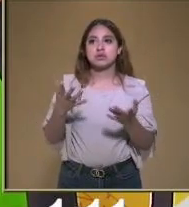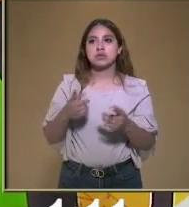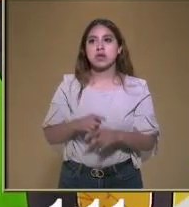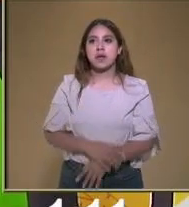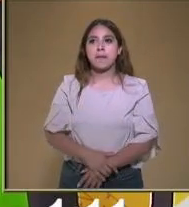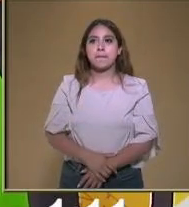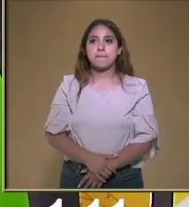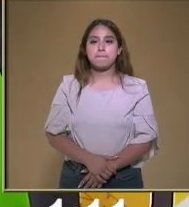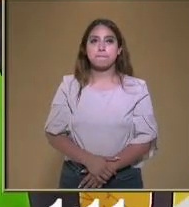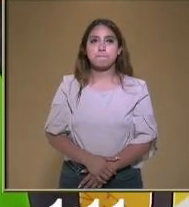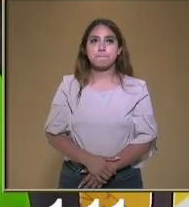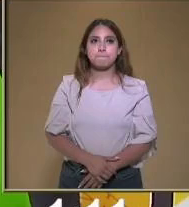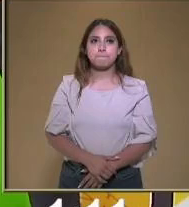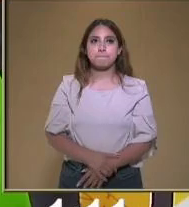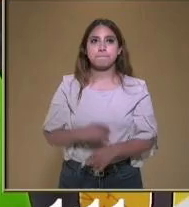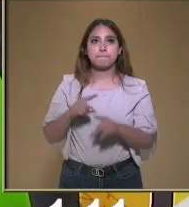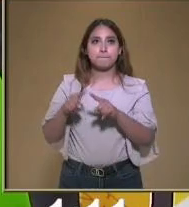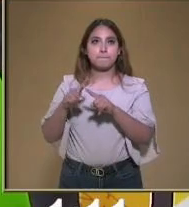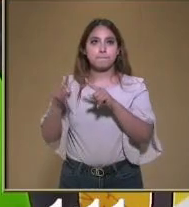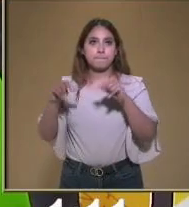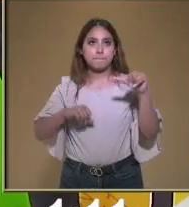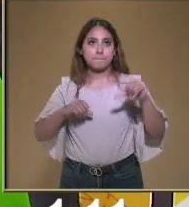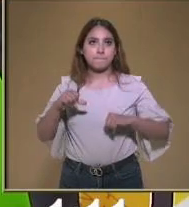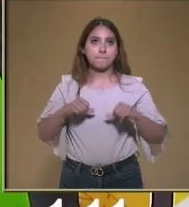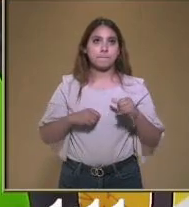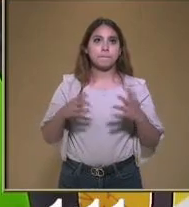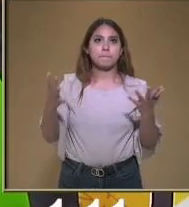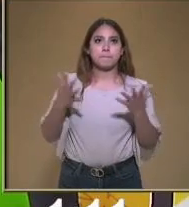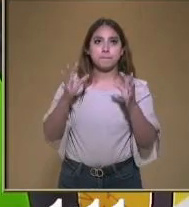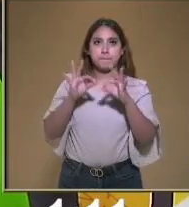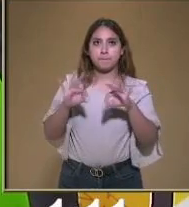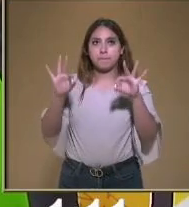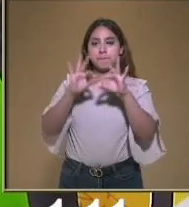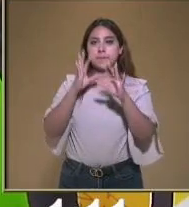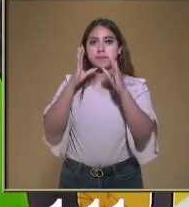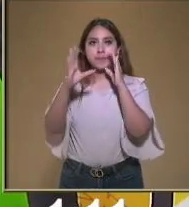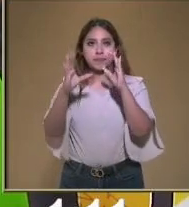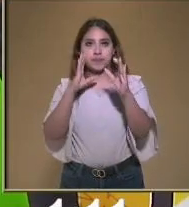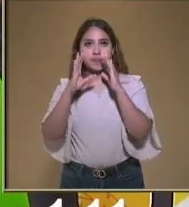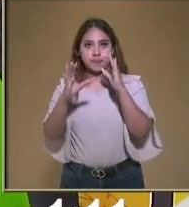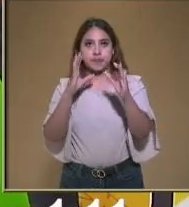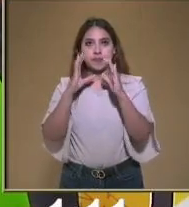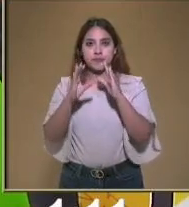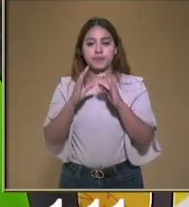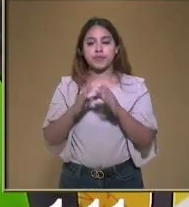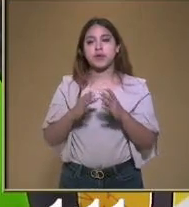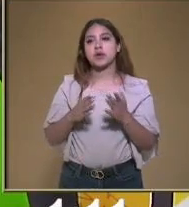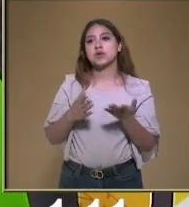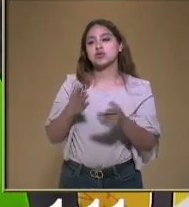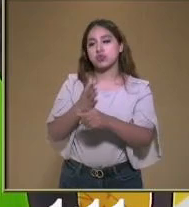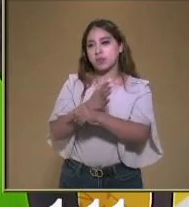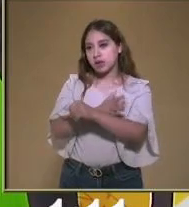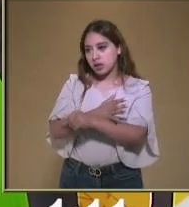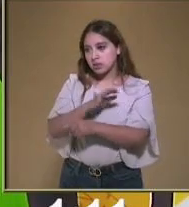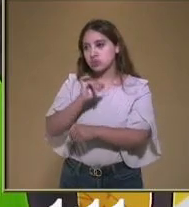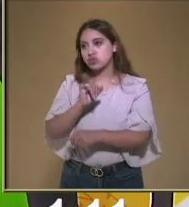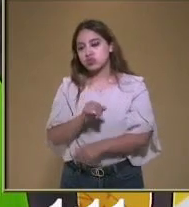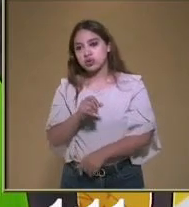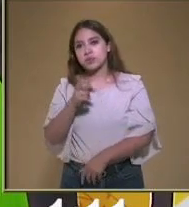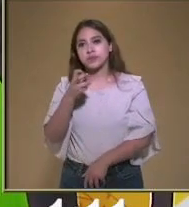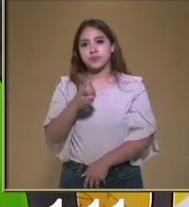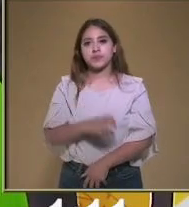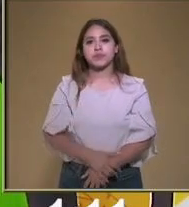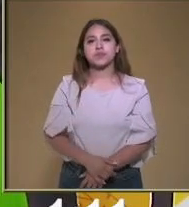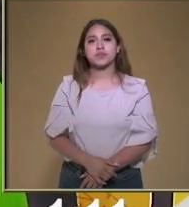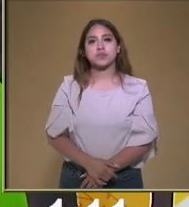mismas actividades, la interacción, la importancia de la comunicación entre nuestros compañeros dentro de nuestro mismo núcleo familiar, lo